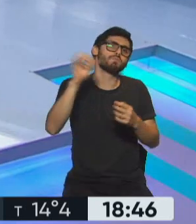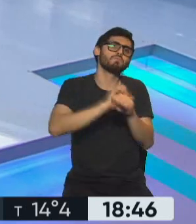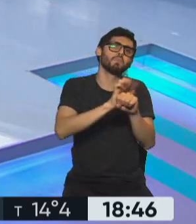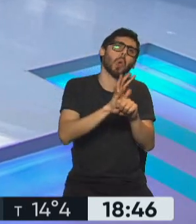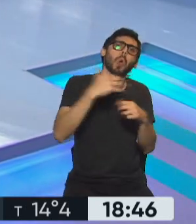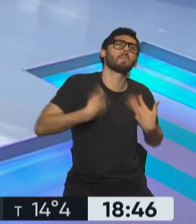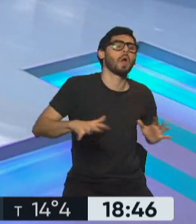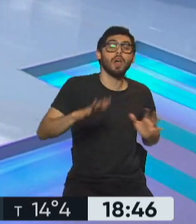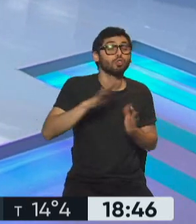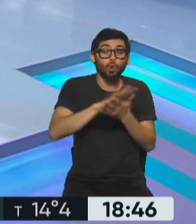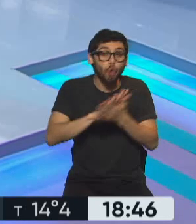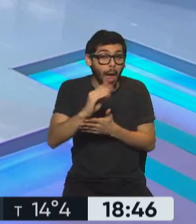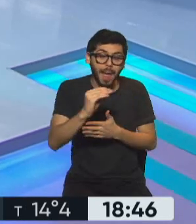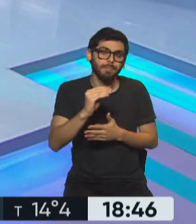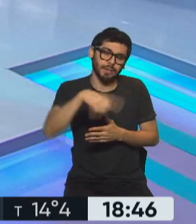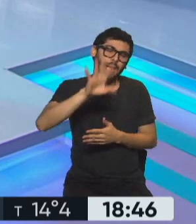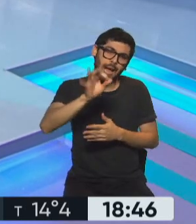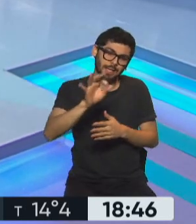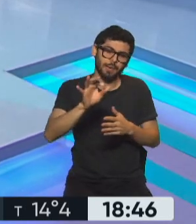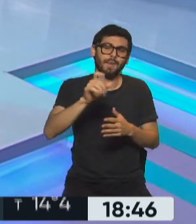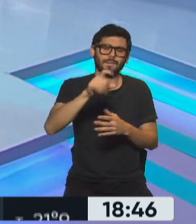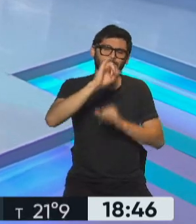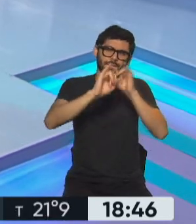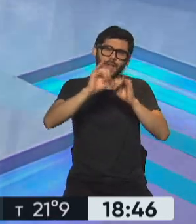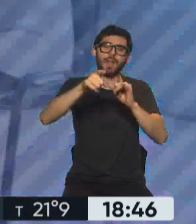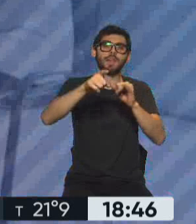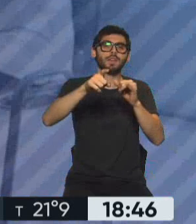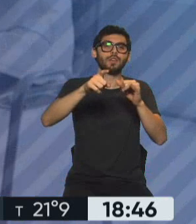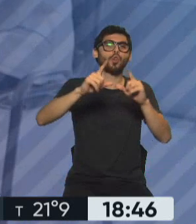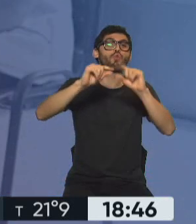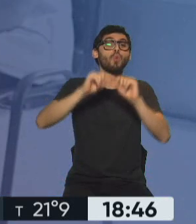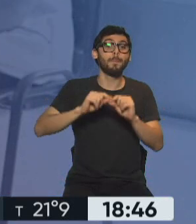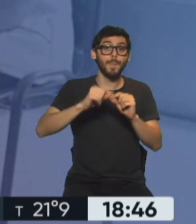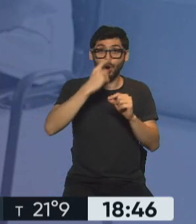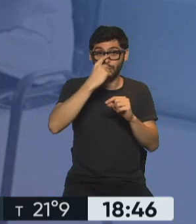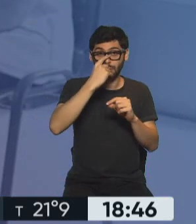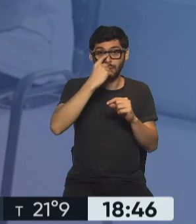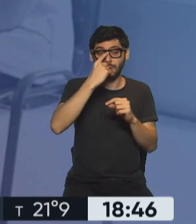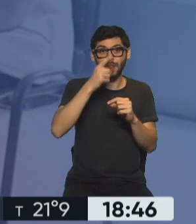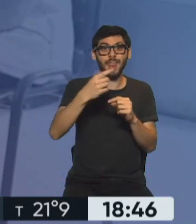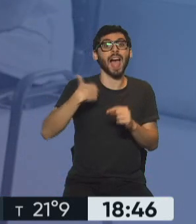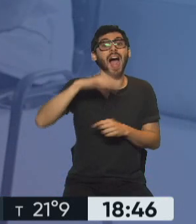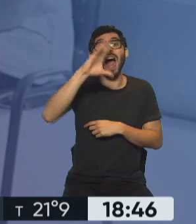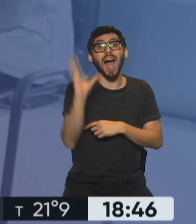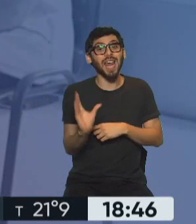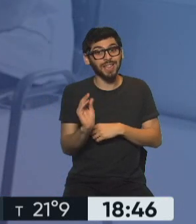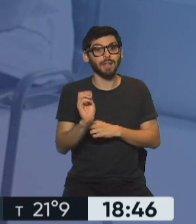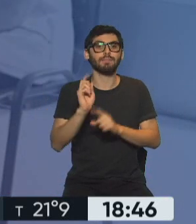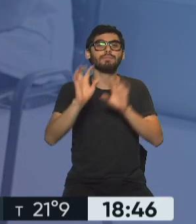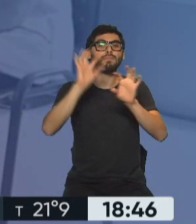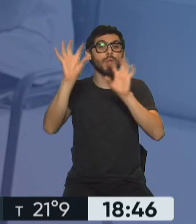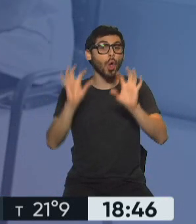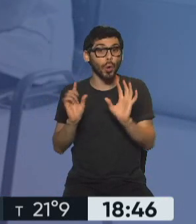de vacunación, y vamos a compartir algunos números, ya refiriéndonos al plano nacional, al plano meramente de Argentina y al plano de algunas